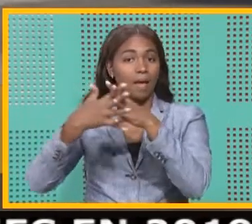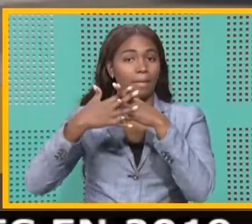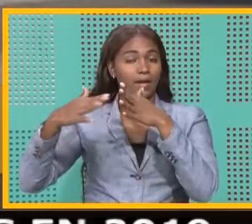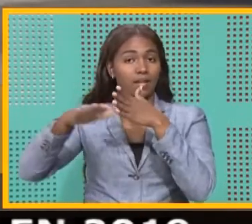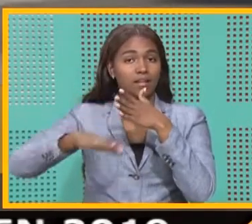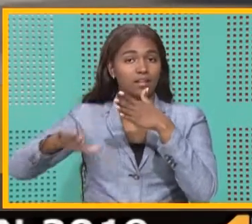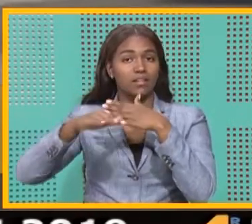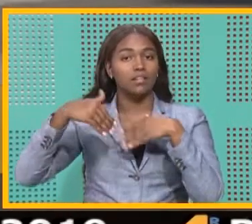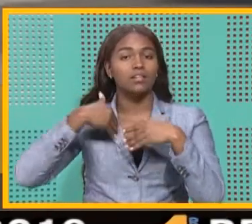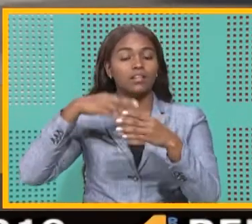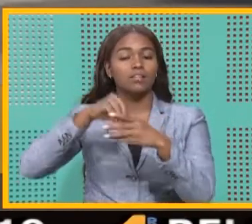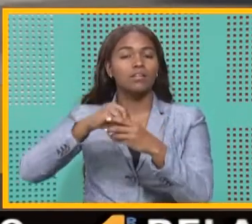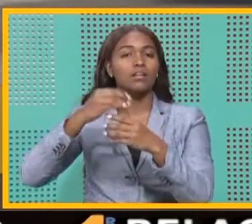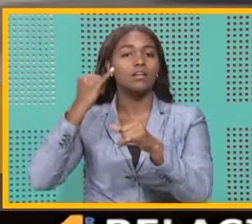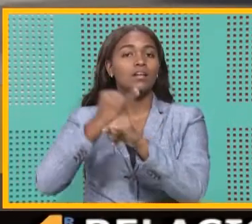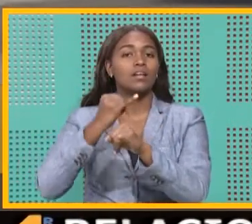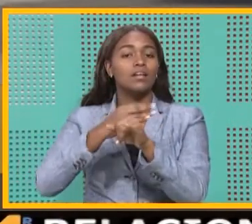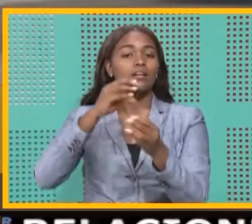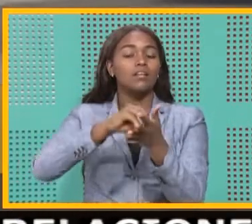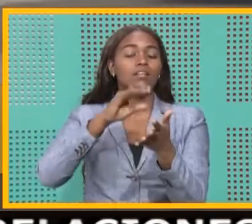la entidad que registró el